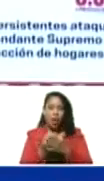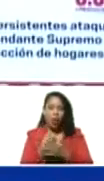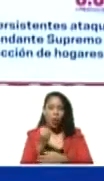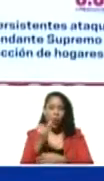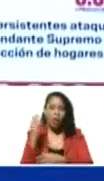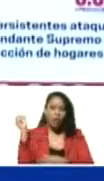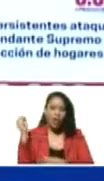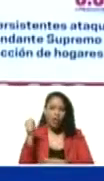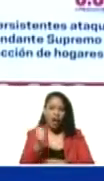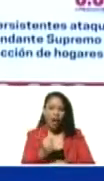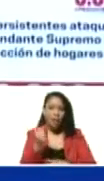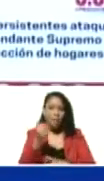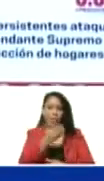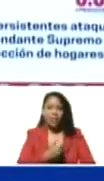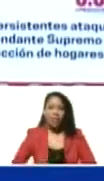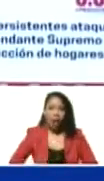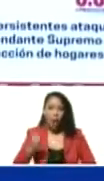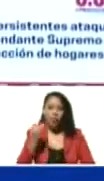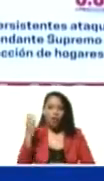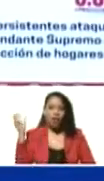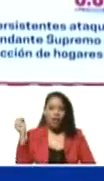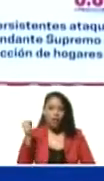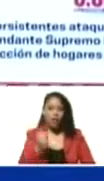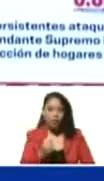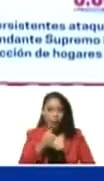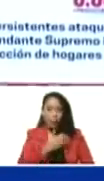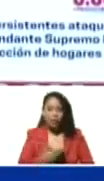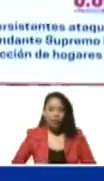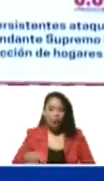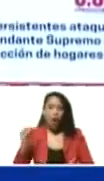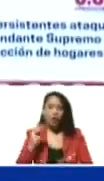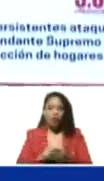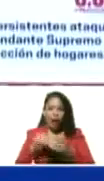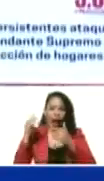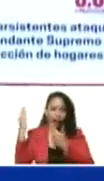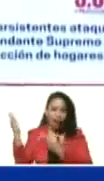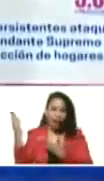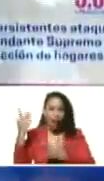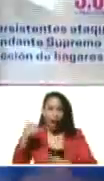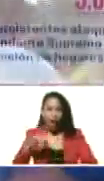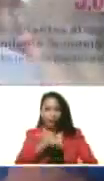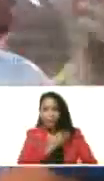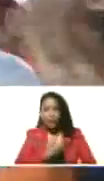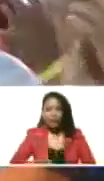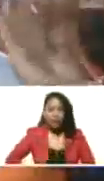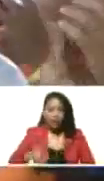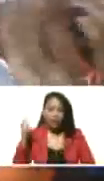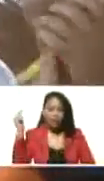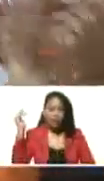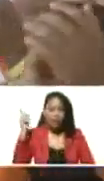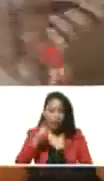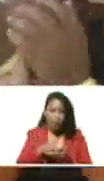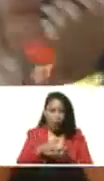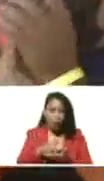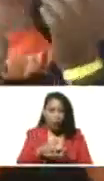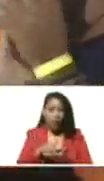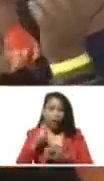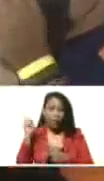traer al presidente? ¿Cuándo vas a traer al presidente? Bueno, aquí está el presidente nuevamente en los valles del Tuy, pero más allá de su presencia física